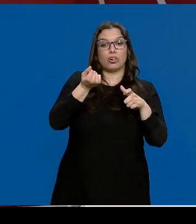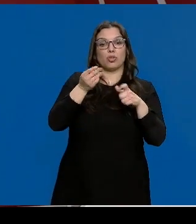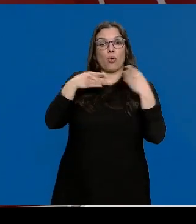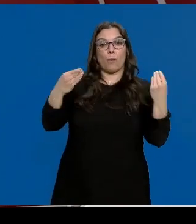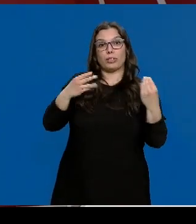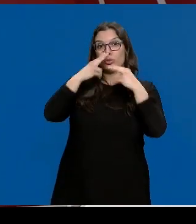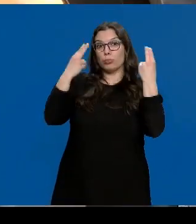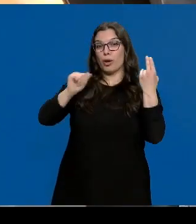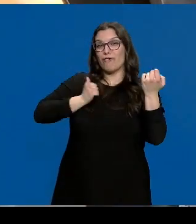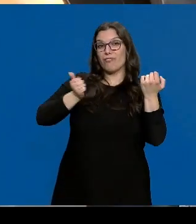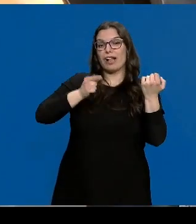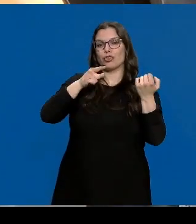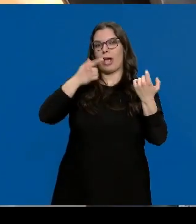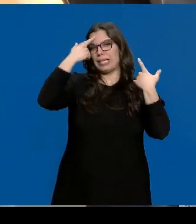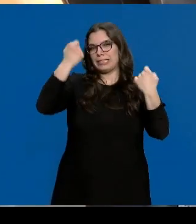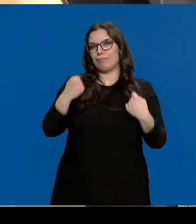especialidades.